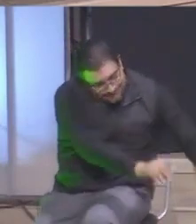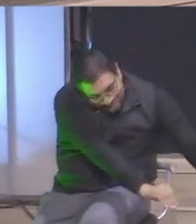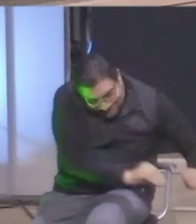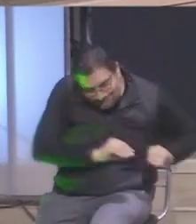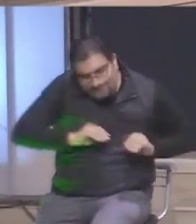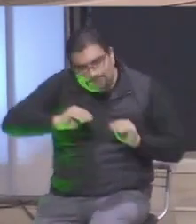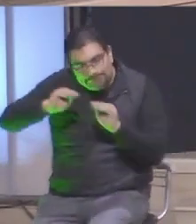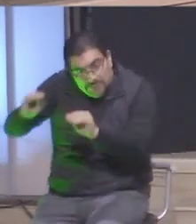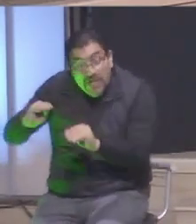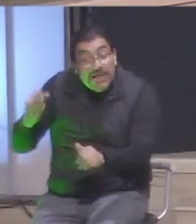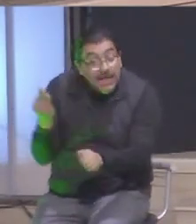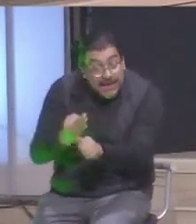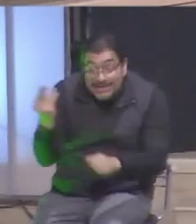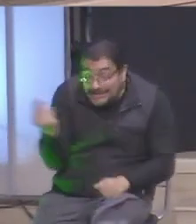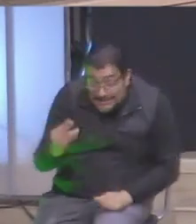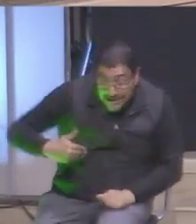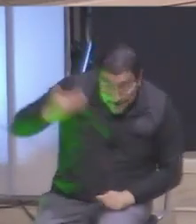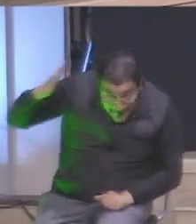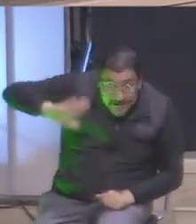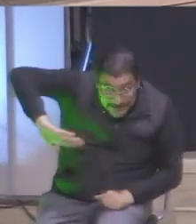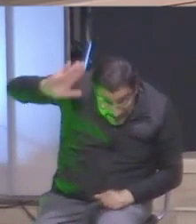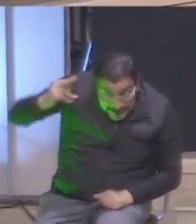urgentemente un milagro